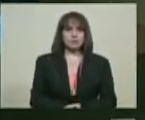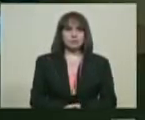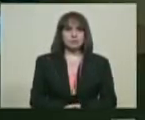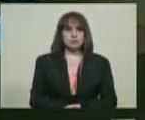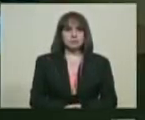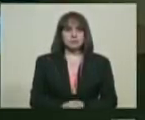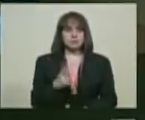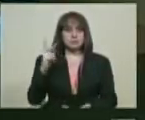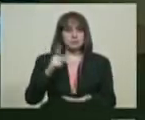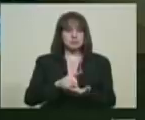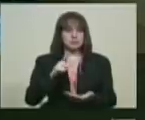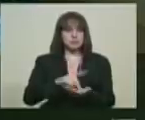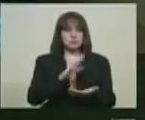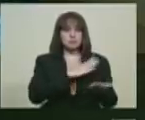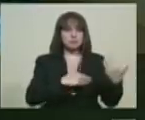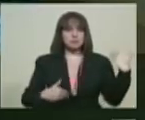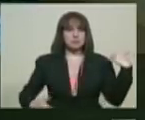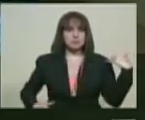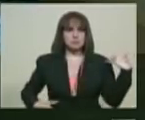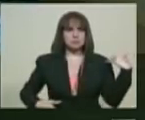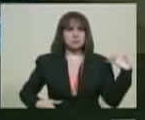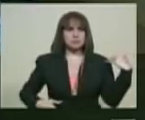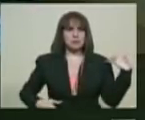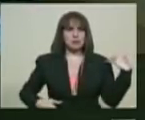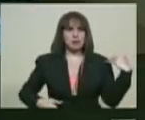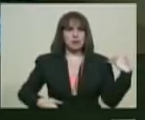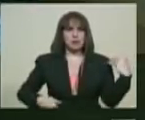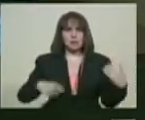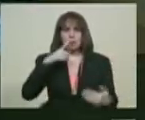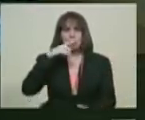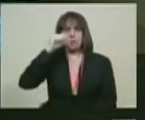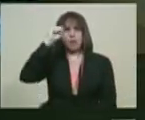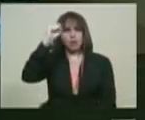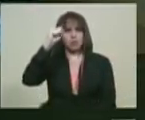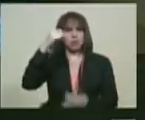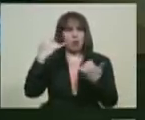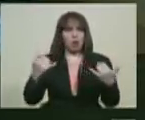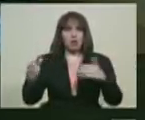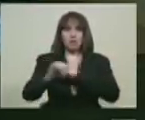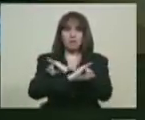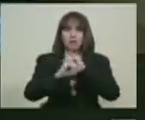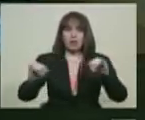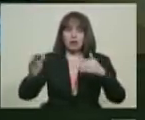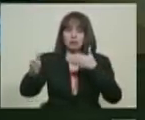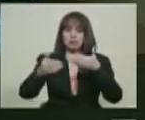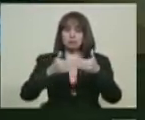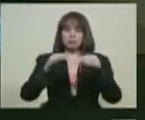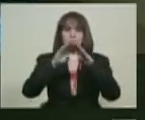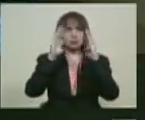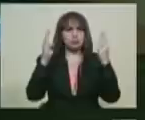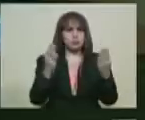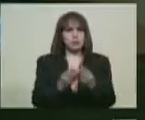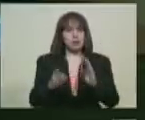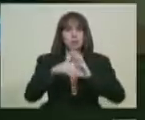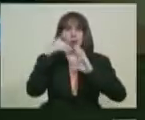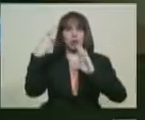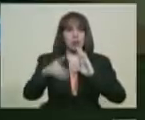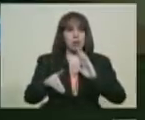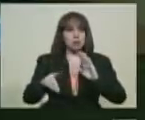Participación del presidente de la República Bolivariana de Venezuela, Nicolás Maduro Moros, en la clausura de la Jornada Mundial por los Derechos de los